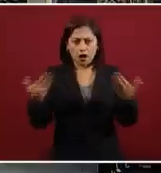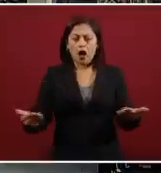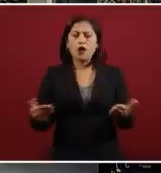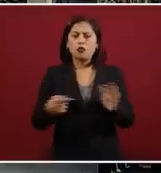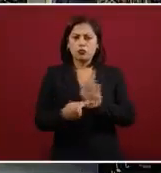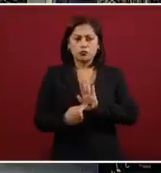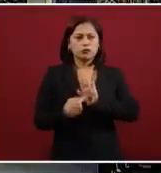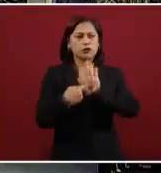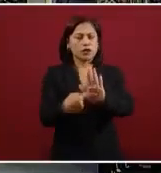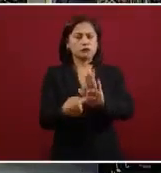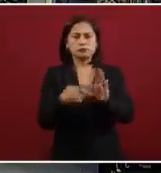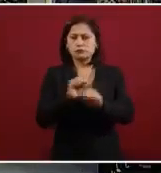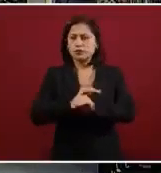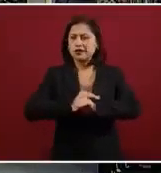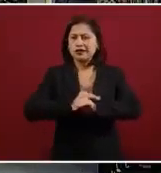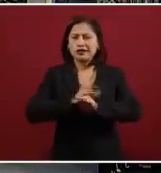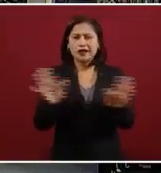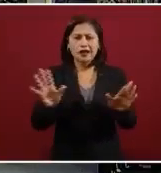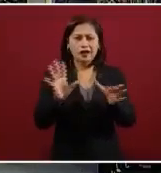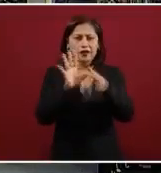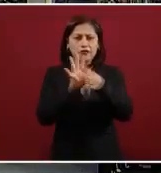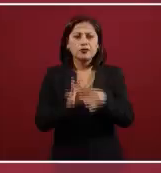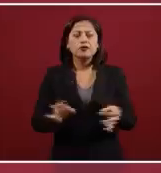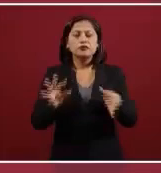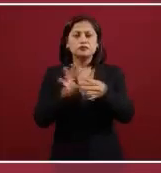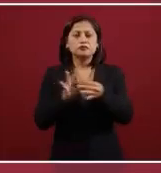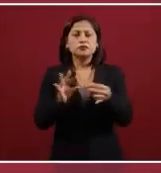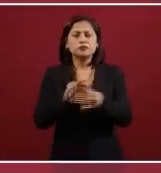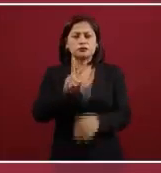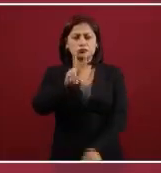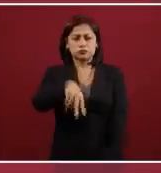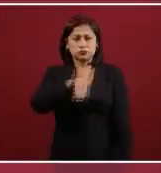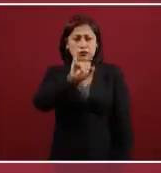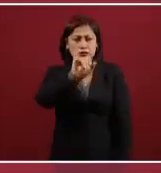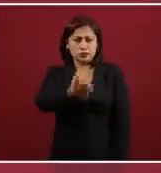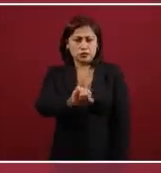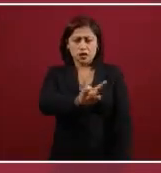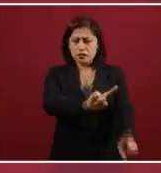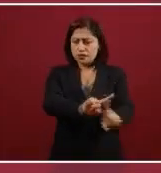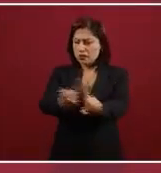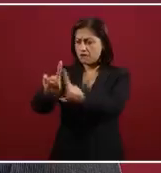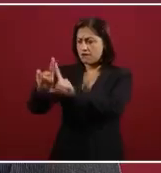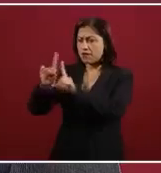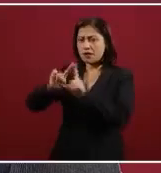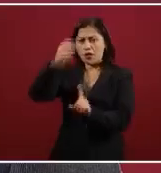y aceptar de que tenemos posturas distintas.